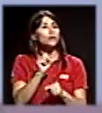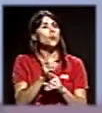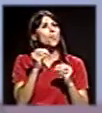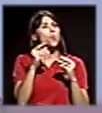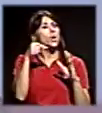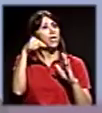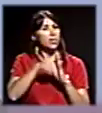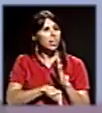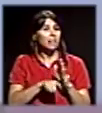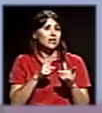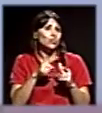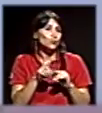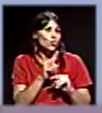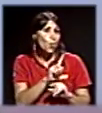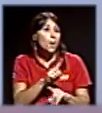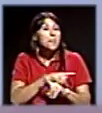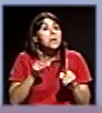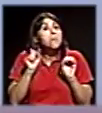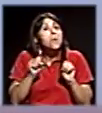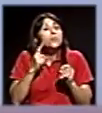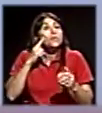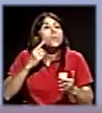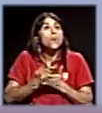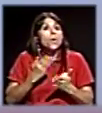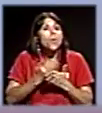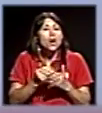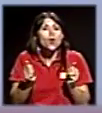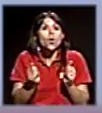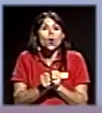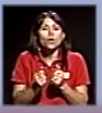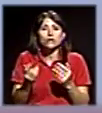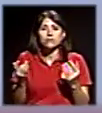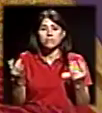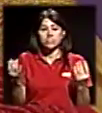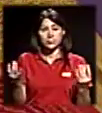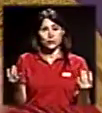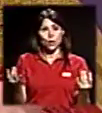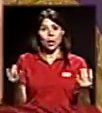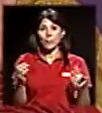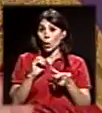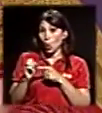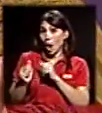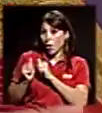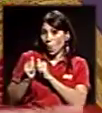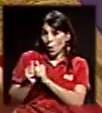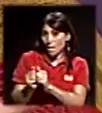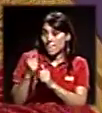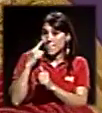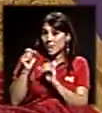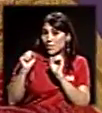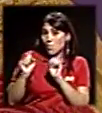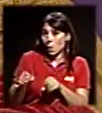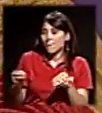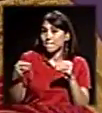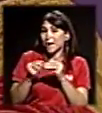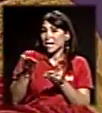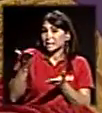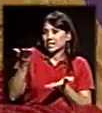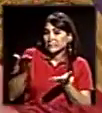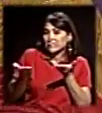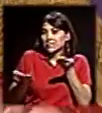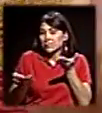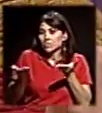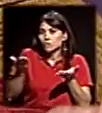probemos primero con el yoga a ver con el yoga espec o acompañemos con el yoga para que pueda haber más equilibrio entre